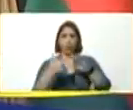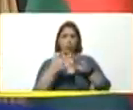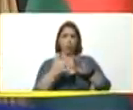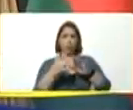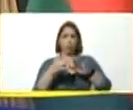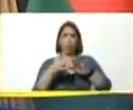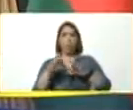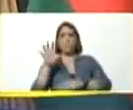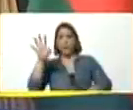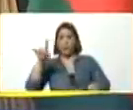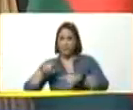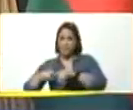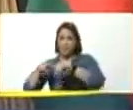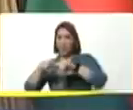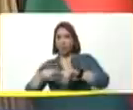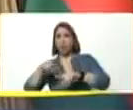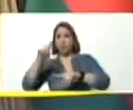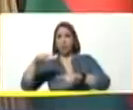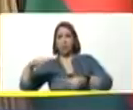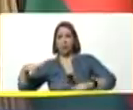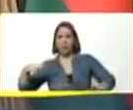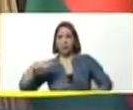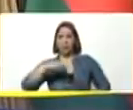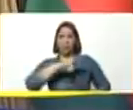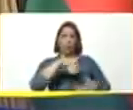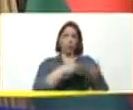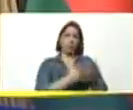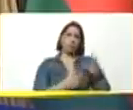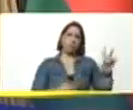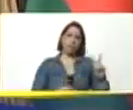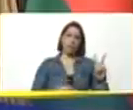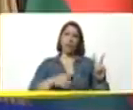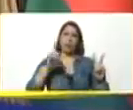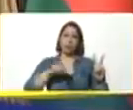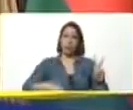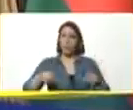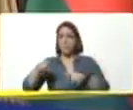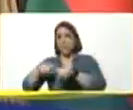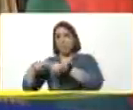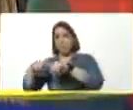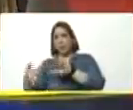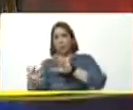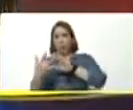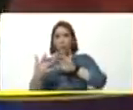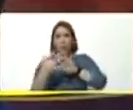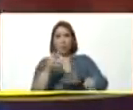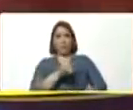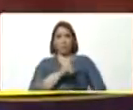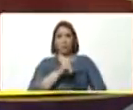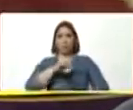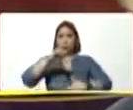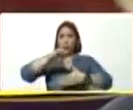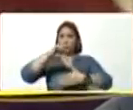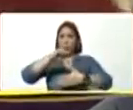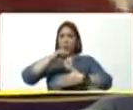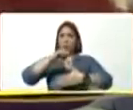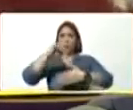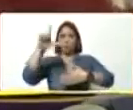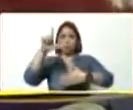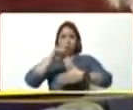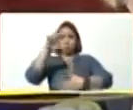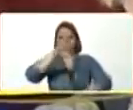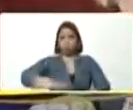Belarus y Venezuela. Y Belarus se conecta desde Venezuela con Sudamérica, América Latina y el Caribe.